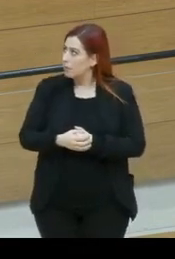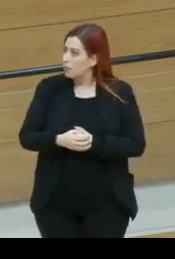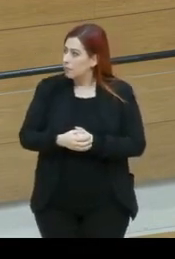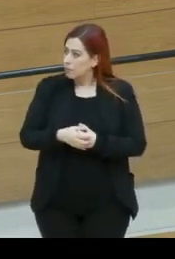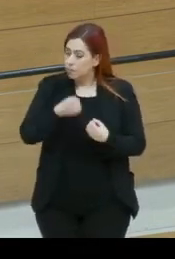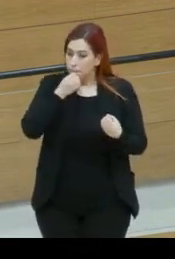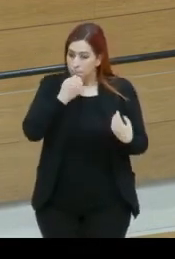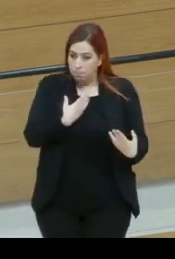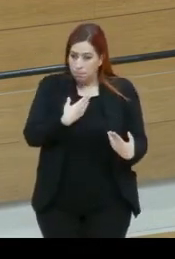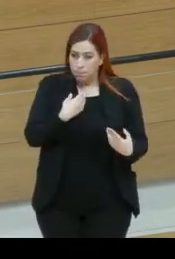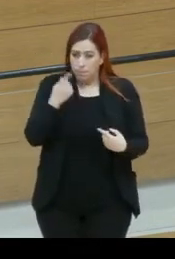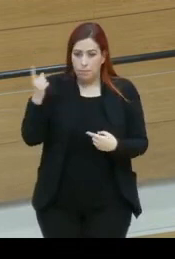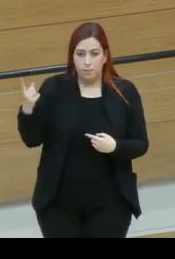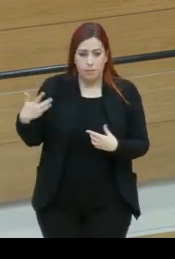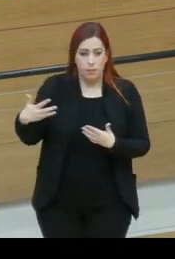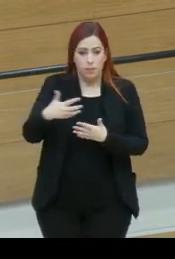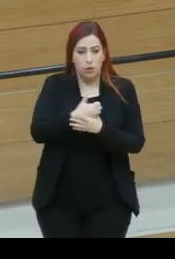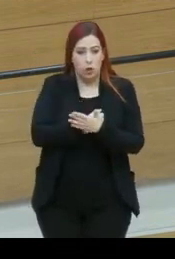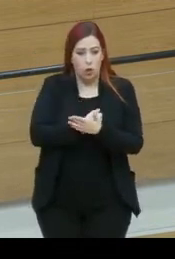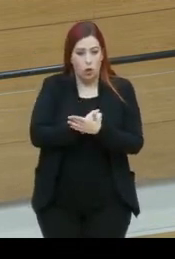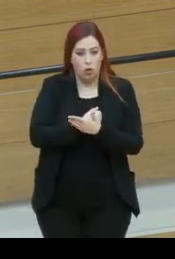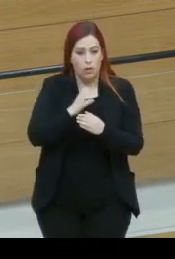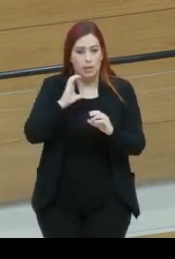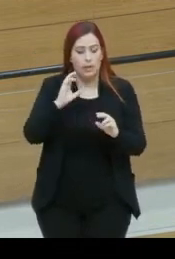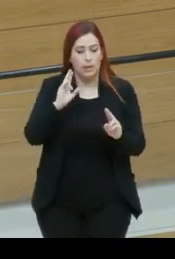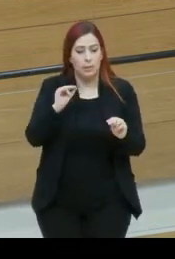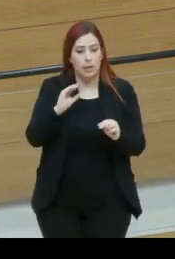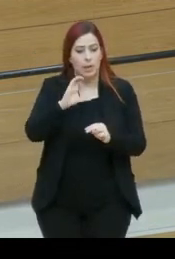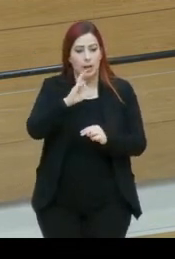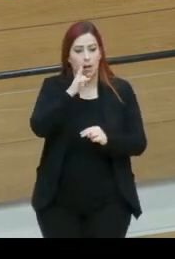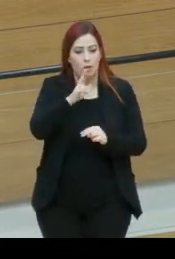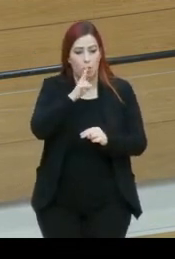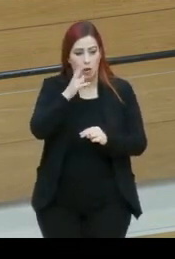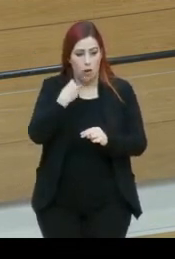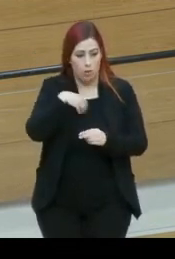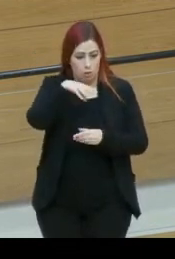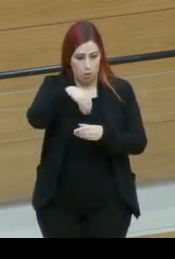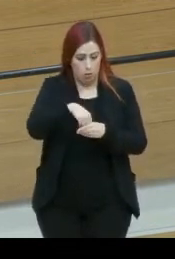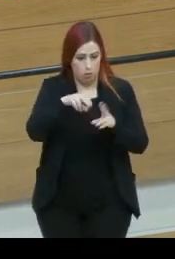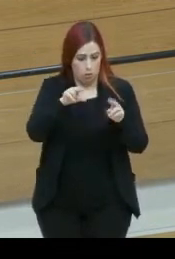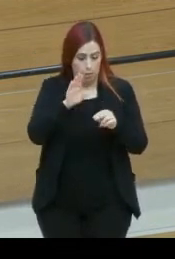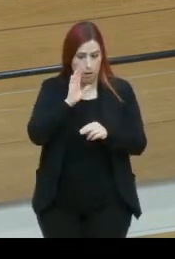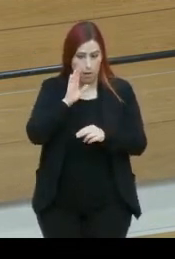Bien, ¿y qué tiene que ver todo esto de los carbohidratos con el tratamiento de chaperona farmacológica?